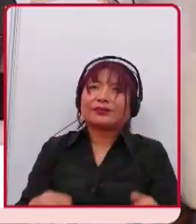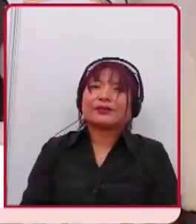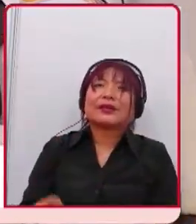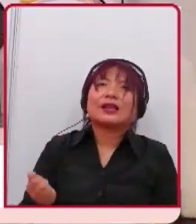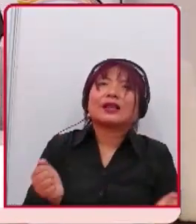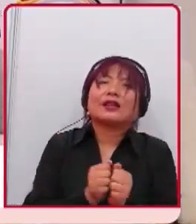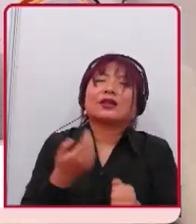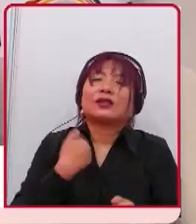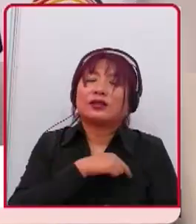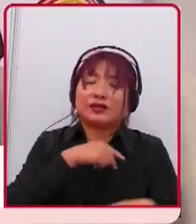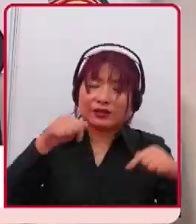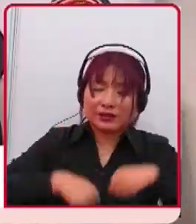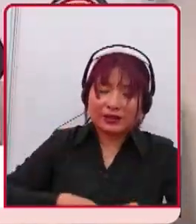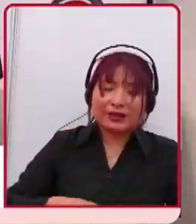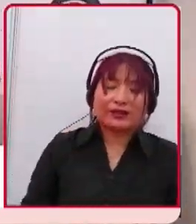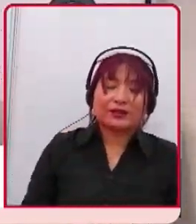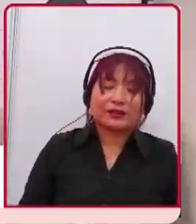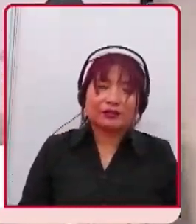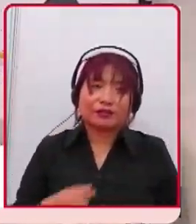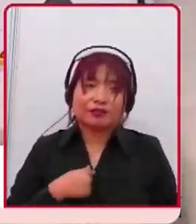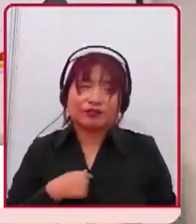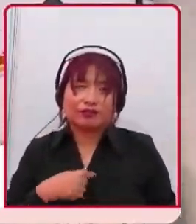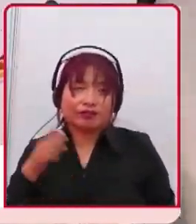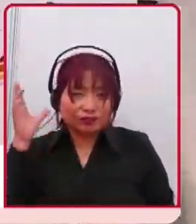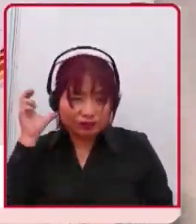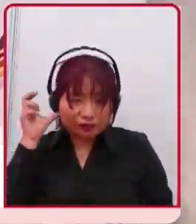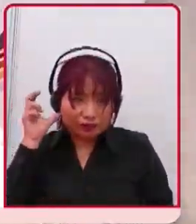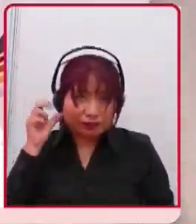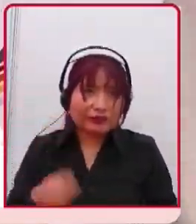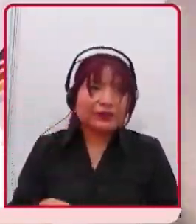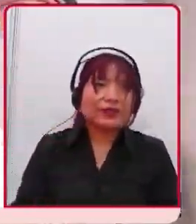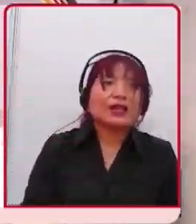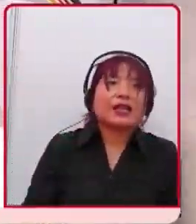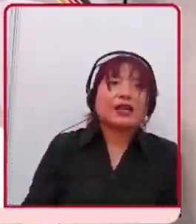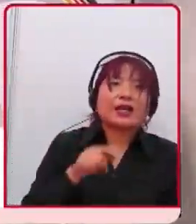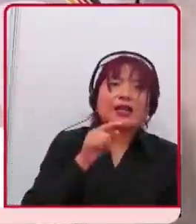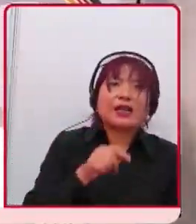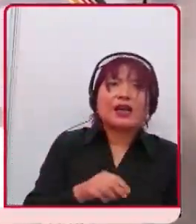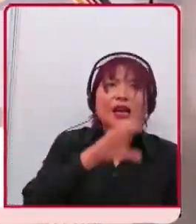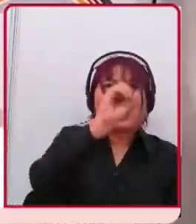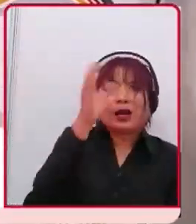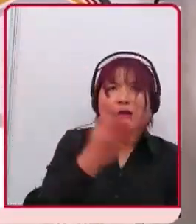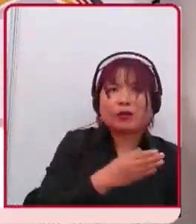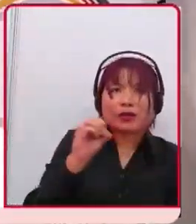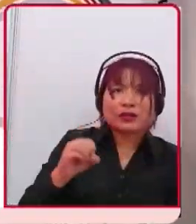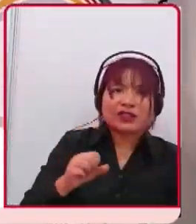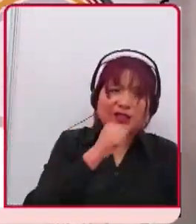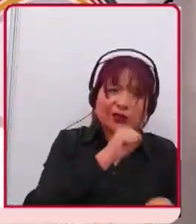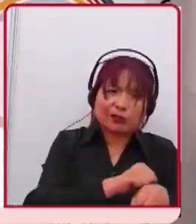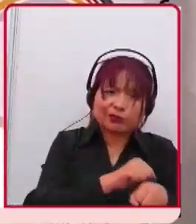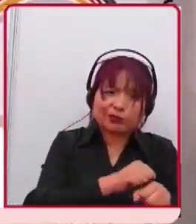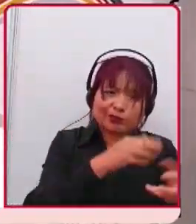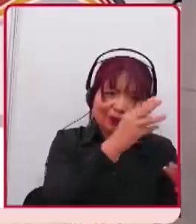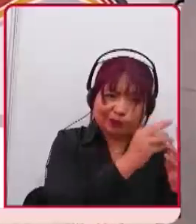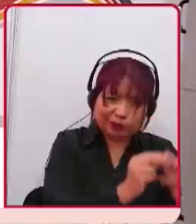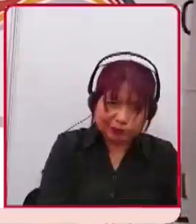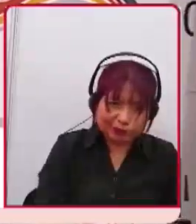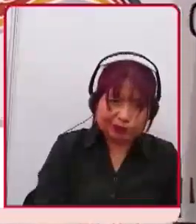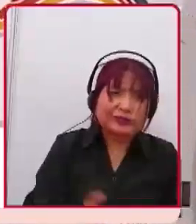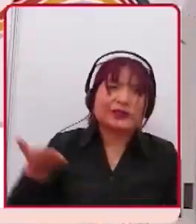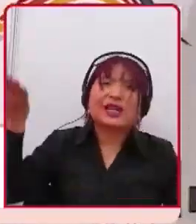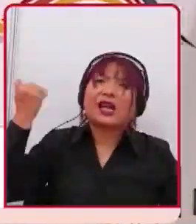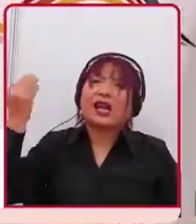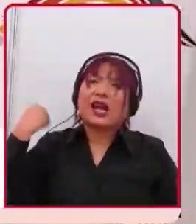interesantes, útiles de esto. Mencionaste casi al final que el efecto de porcentaje de sólidos como que era un mito, como que no era